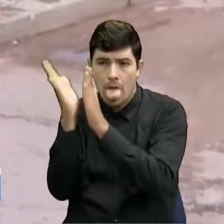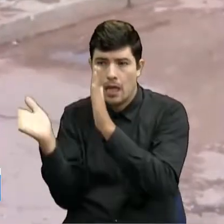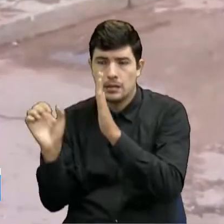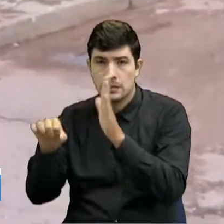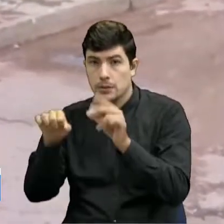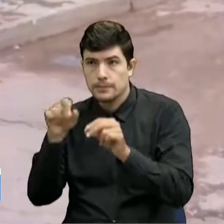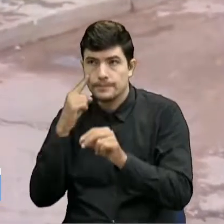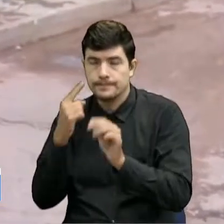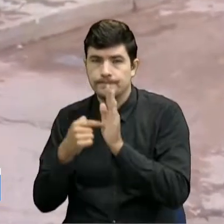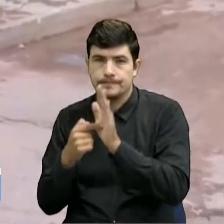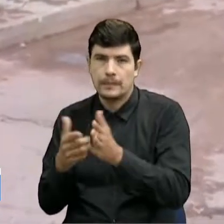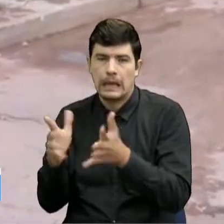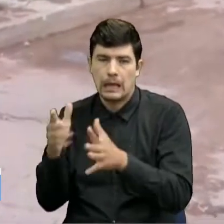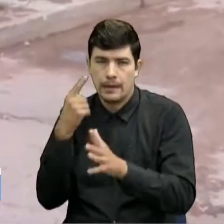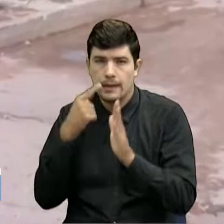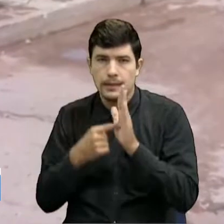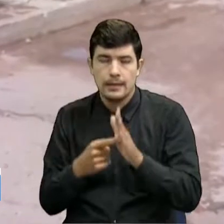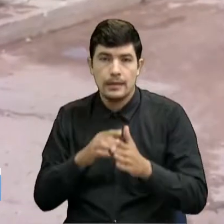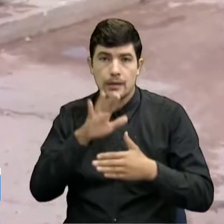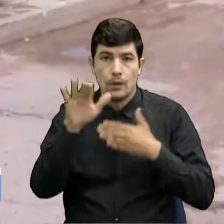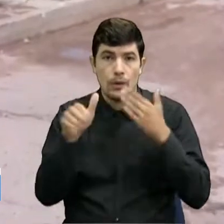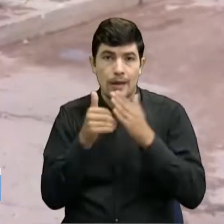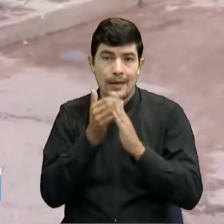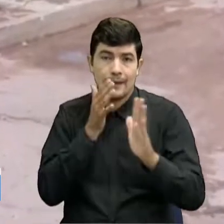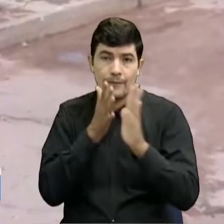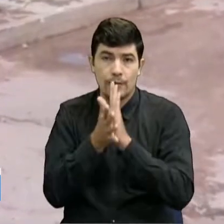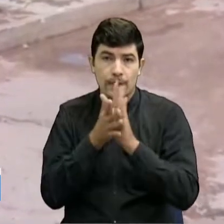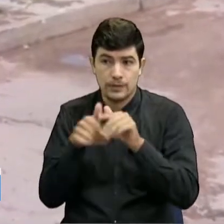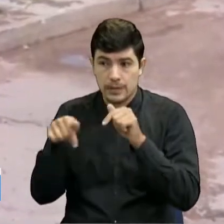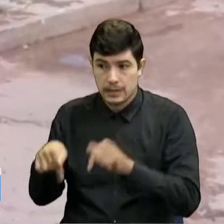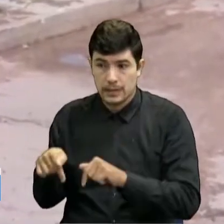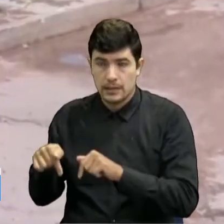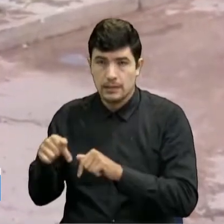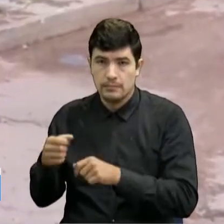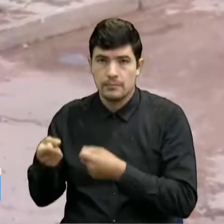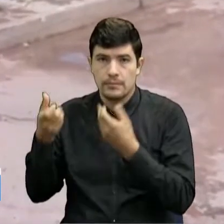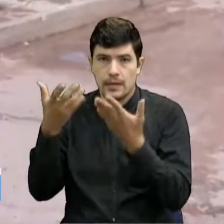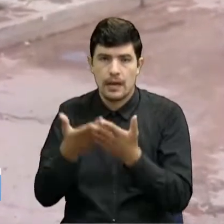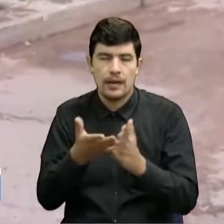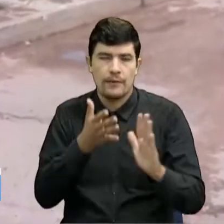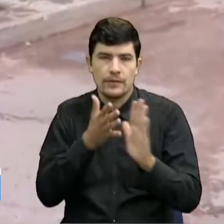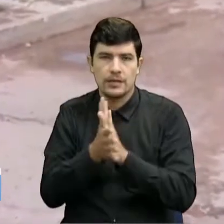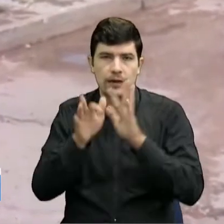Toda la información que aquí se está recopilando se entregará a la Oficina de Gestión del Riesgo del